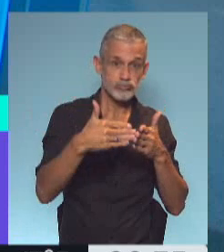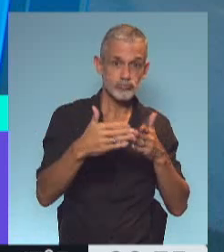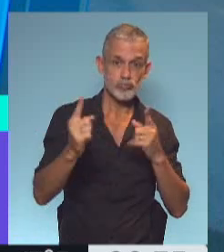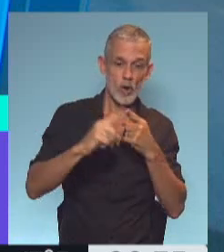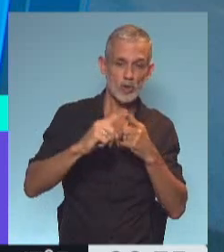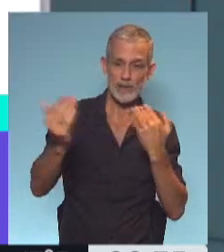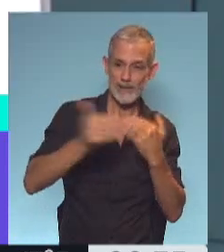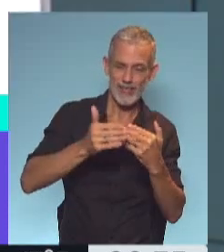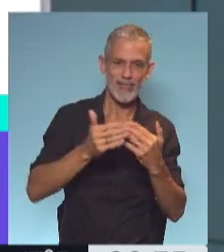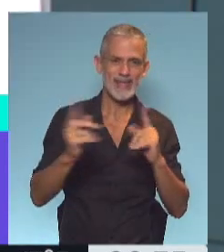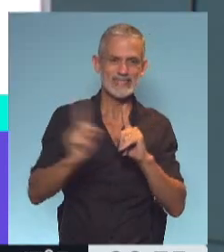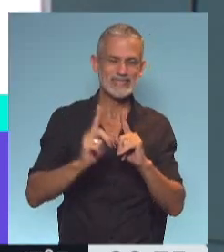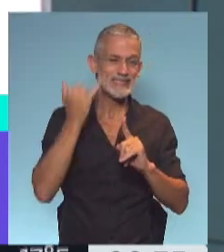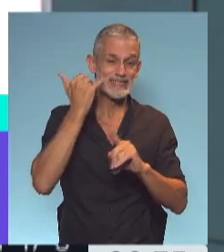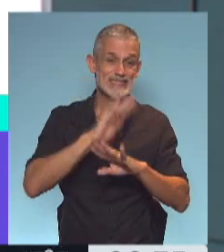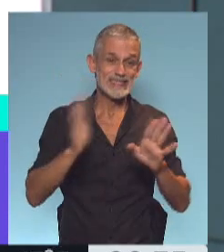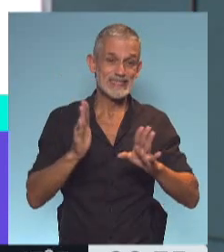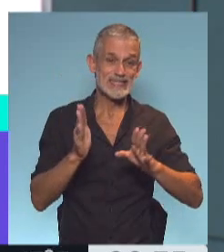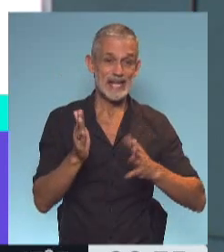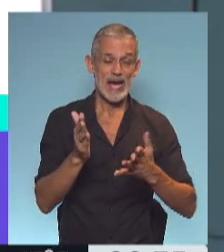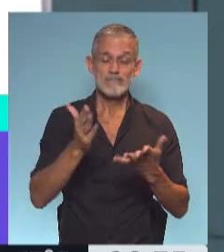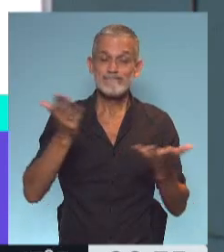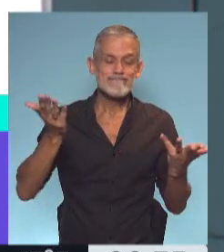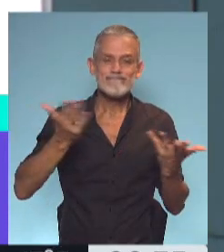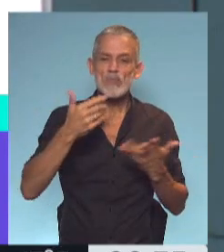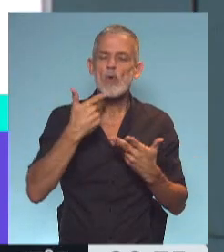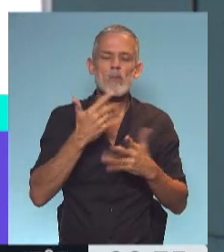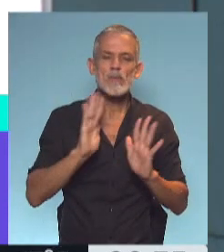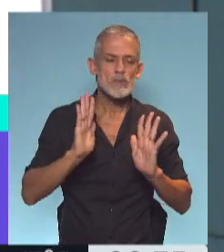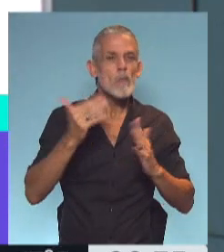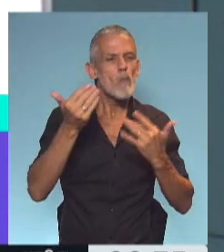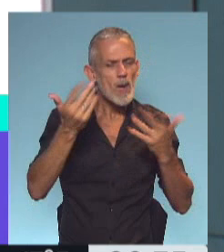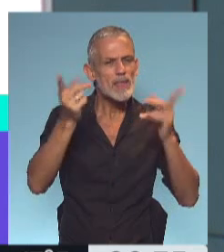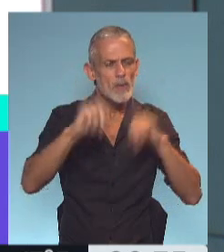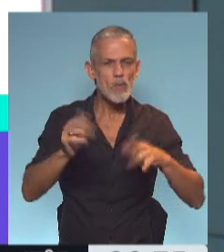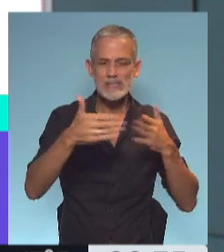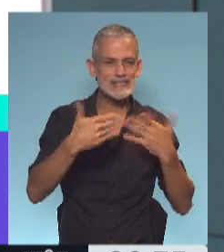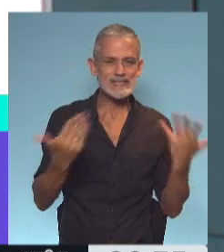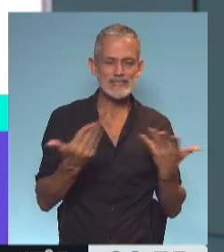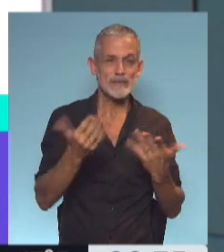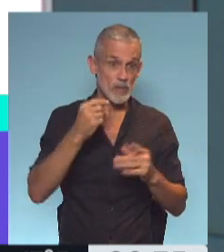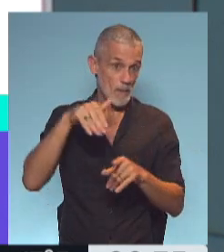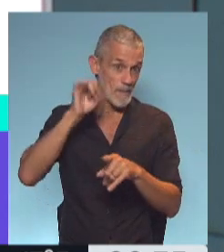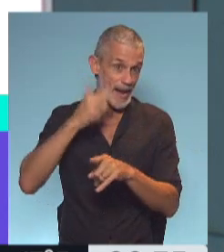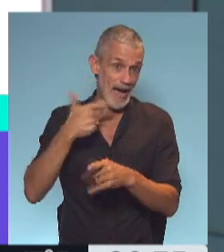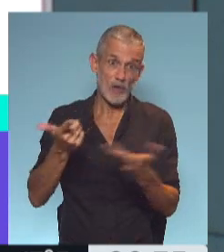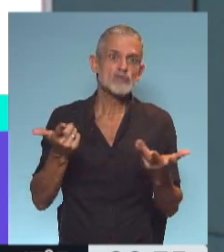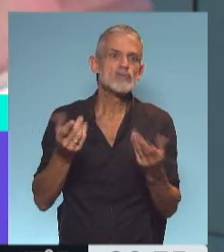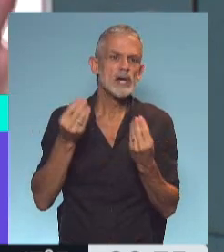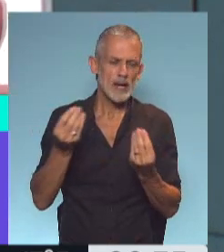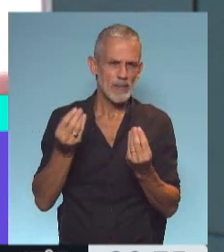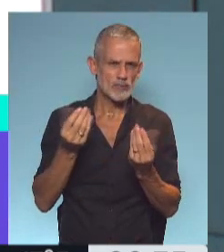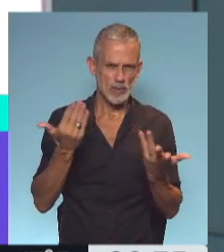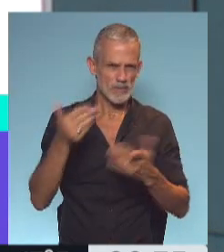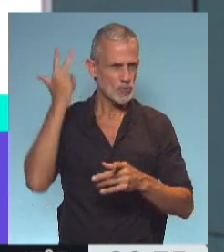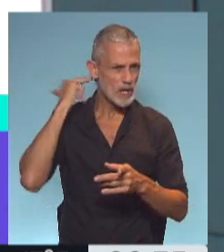humano en una sociedad donde la mayoría dice no lo podemos hacer? Nunca las podemos descartar. Claro. Veamos lo que le ha pasado a Manaos, vuelvo a insistir, lo que le está